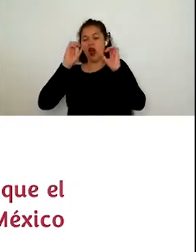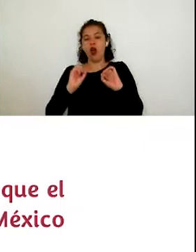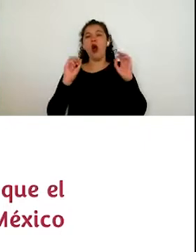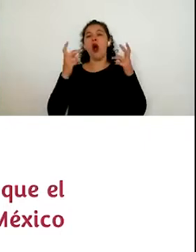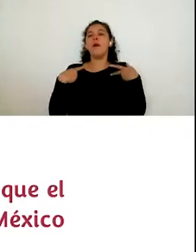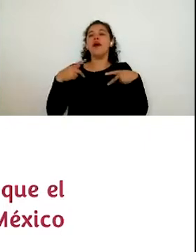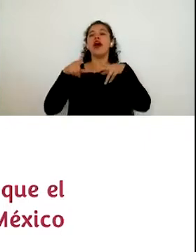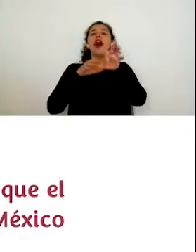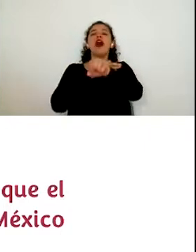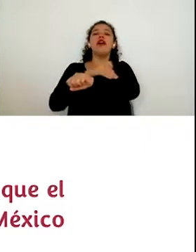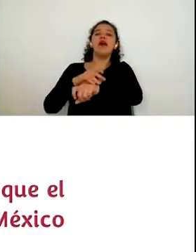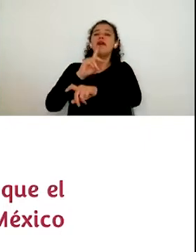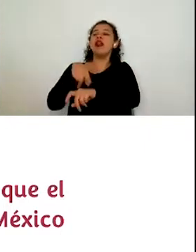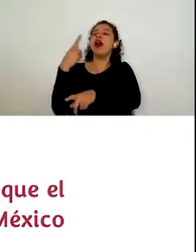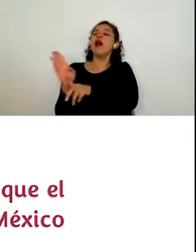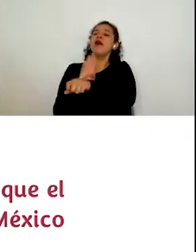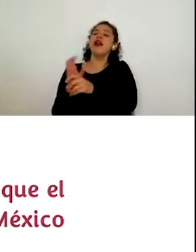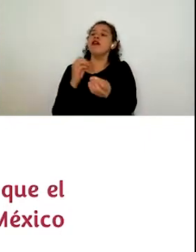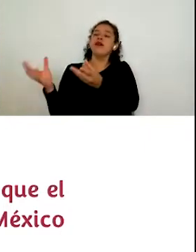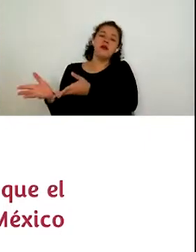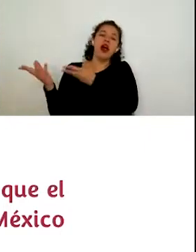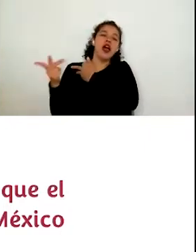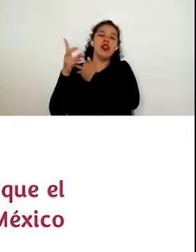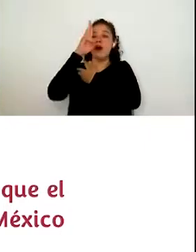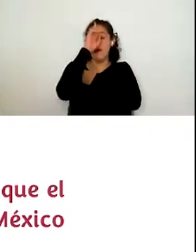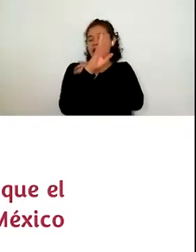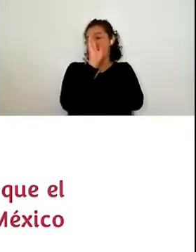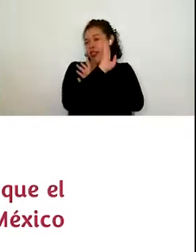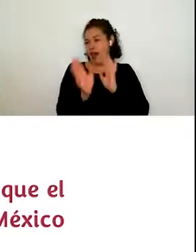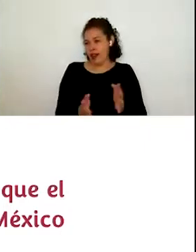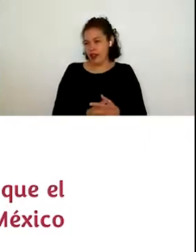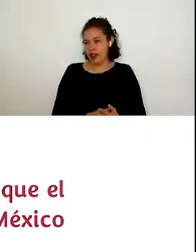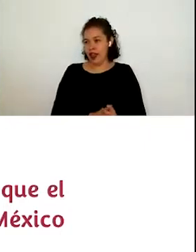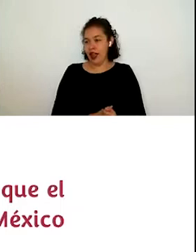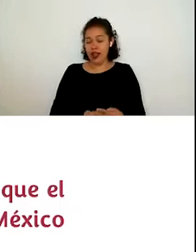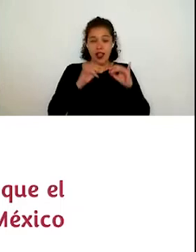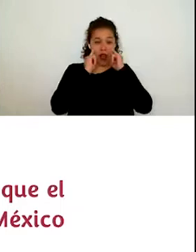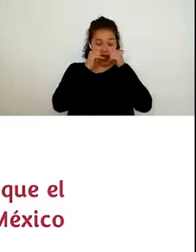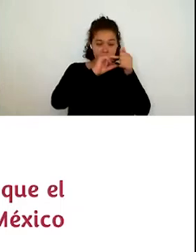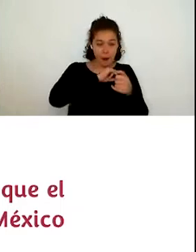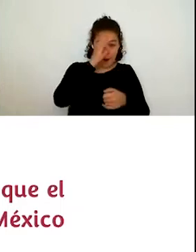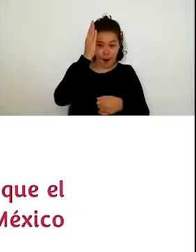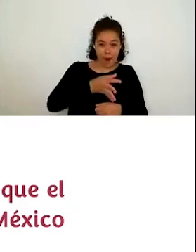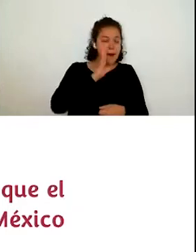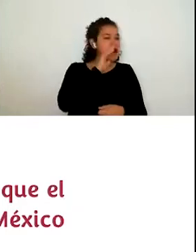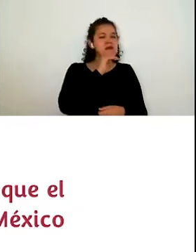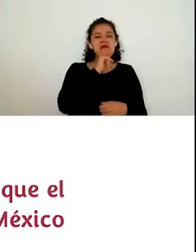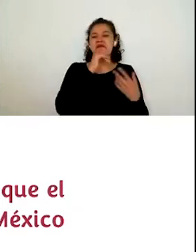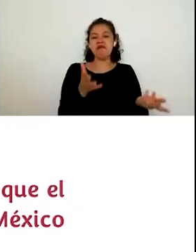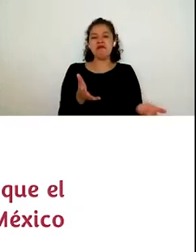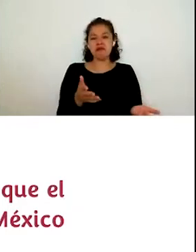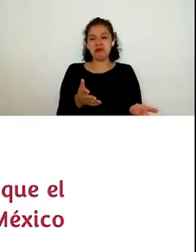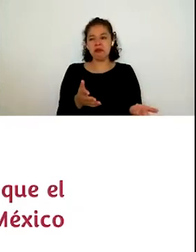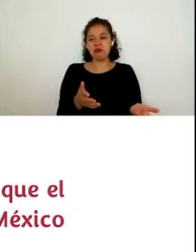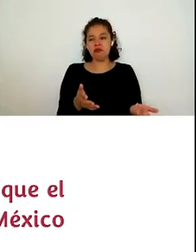parientes. Esto sí lo tienen estrictamente prohibido y ni siquiera con autorización de la Junta lo pueden hacer. Más bien, la Junta no les